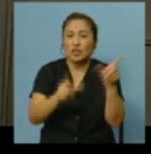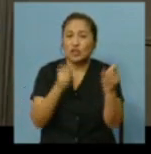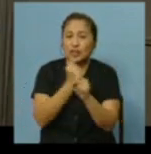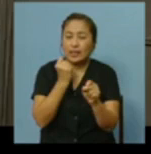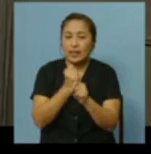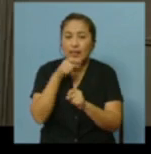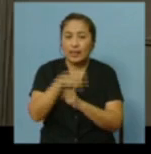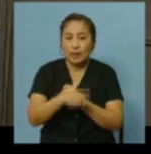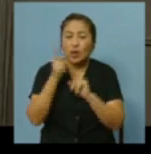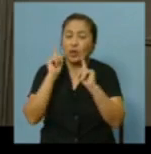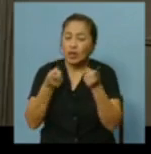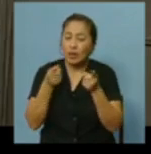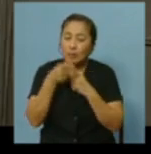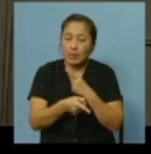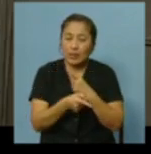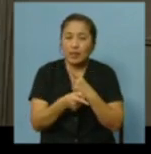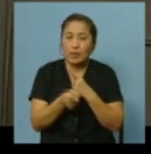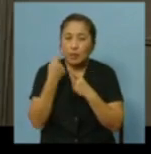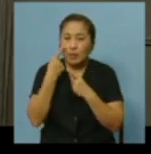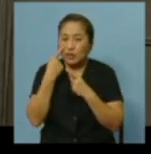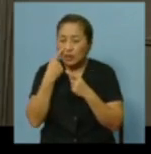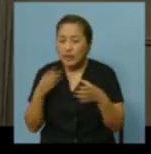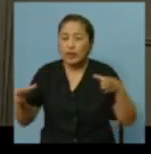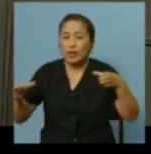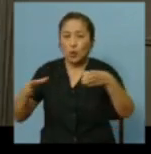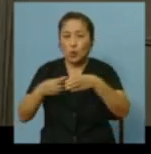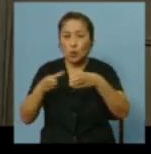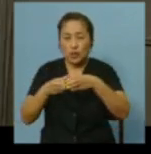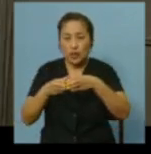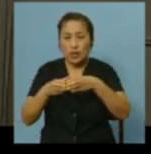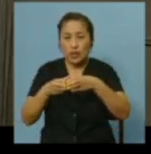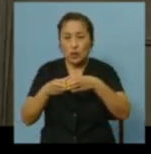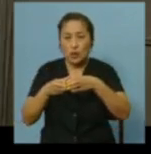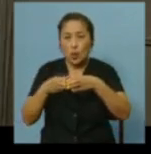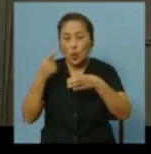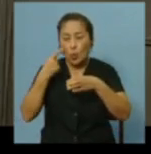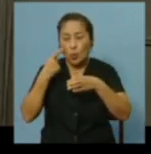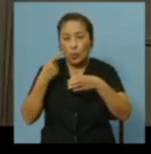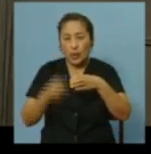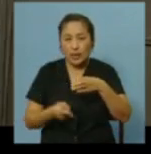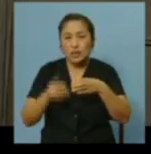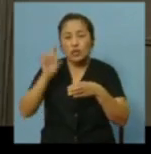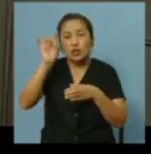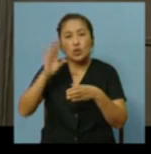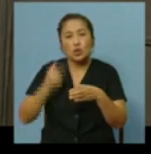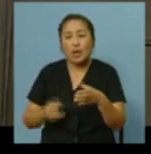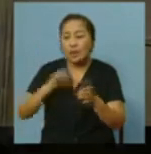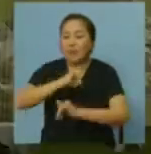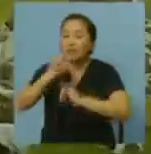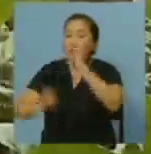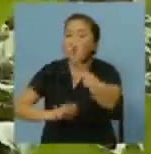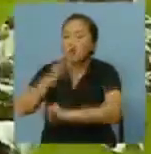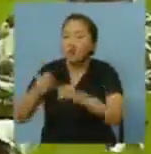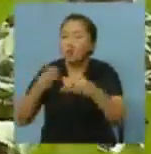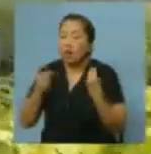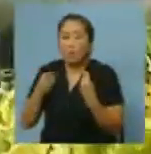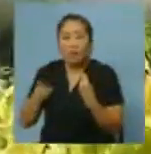y también vamos a tener que ver rejuntarnos con los productores para ir no solamente informándoles, sino